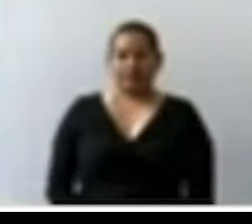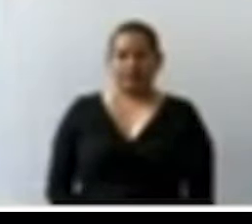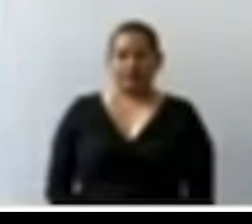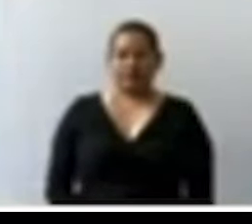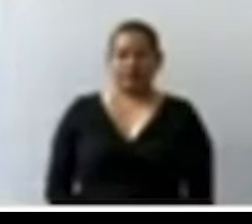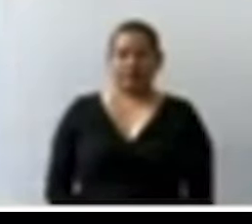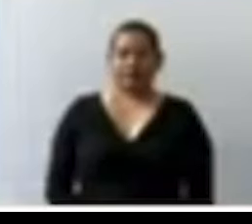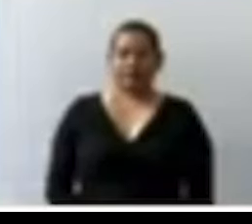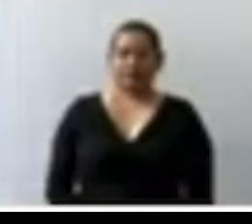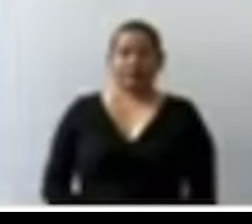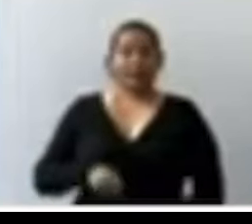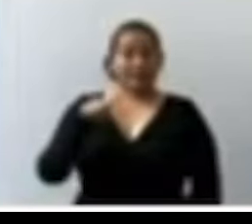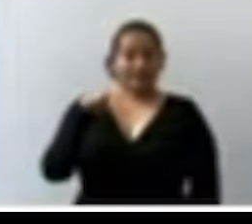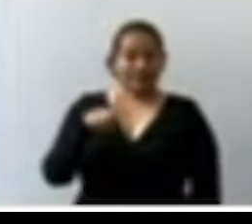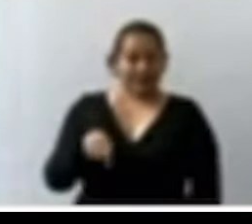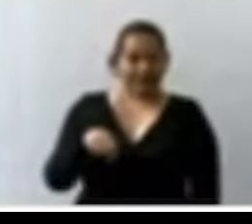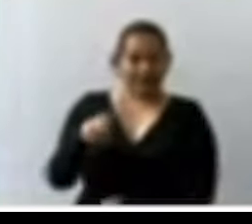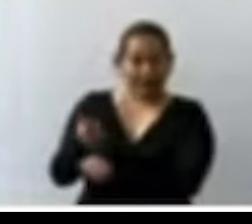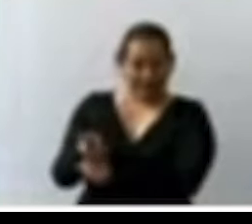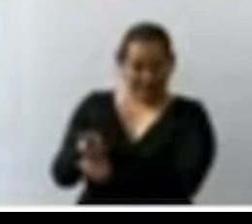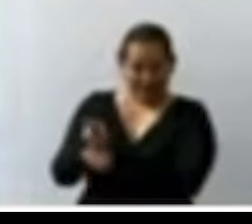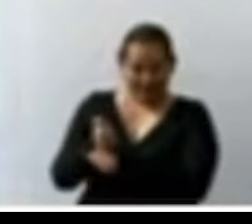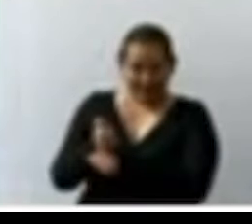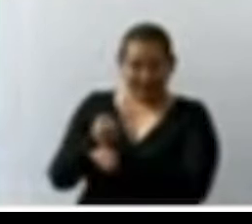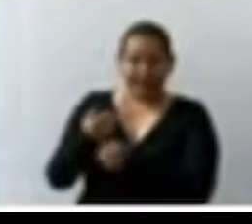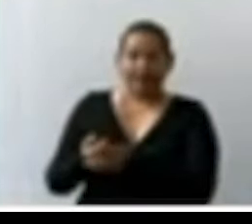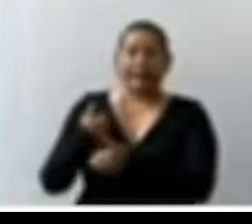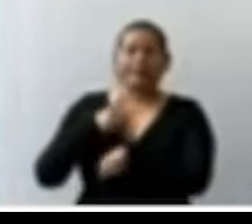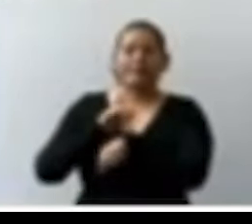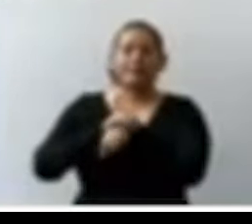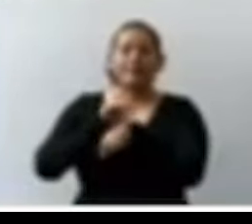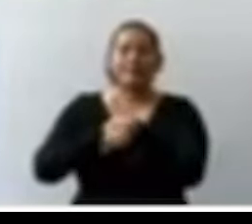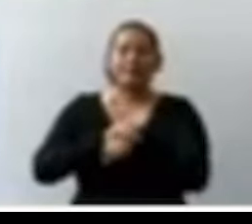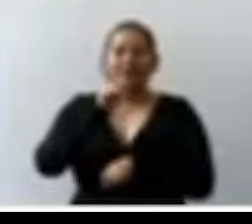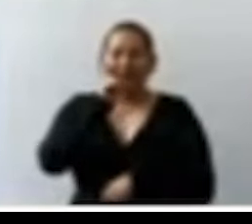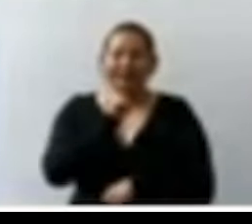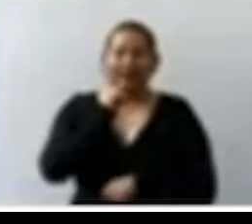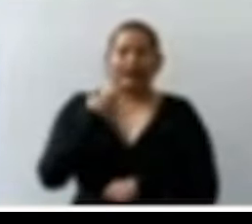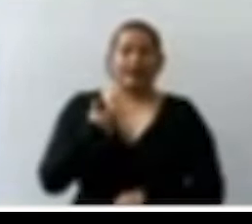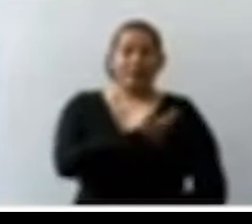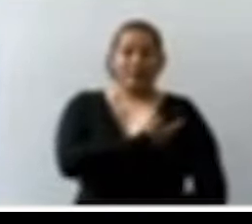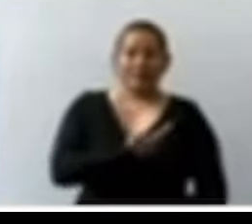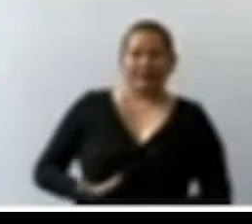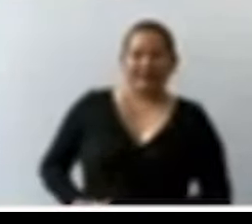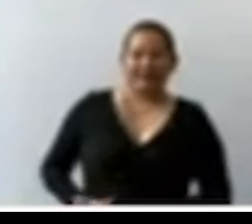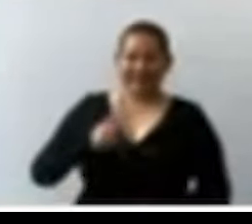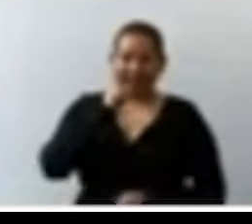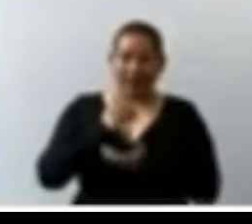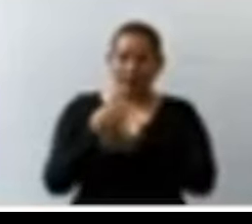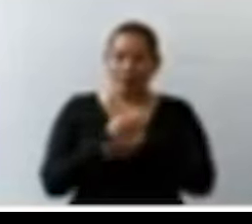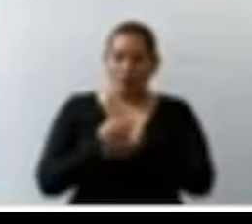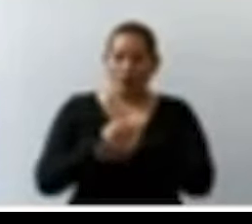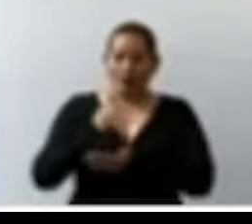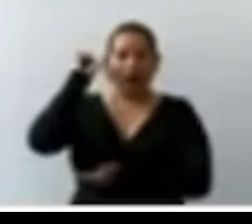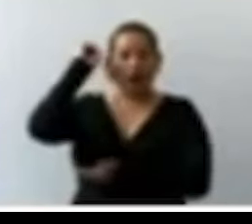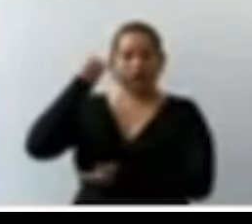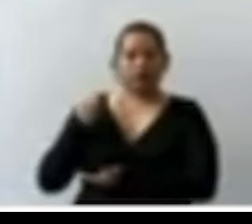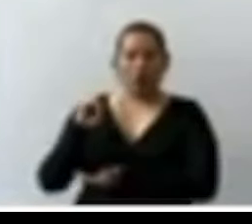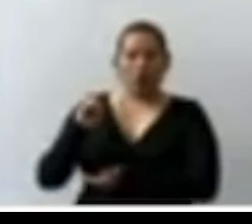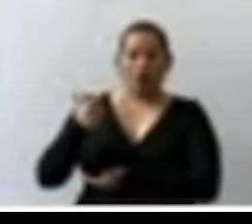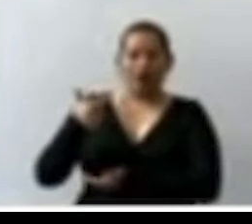Le estoy invitando a mi amiga y presidenta de Morena, Olga Lucía